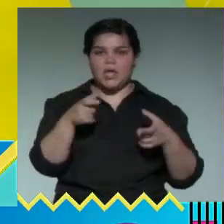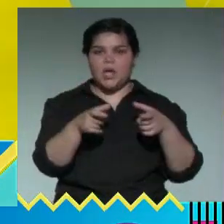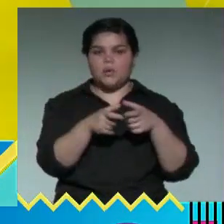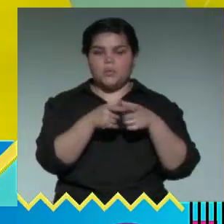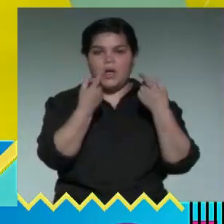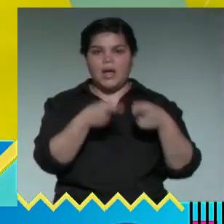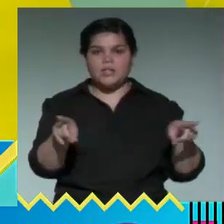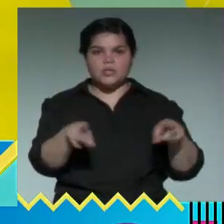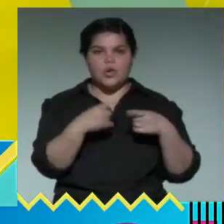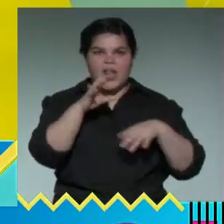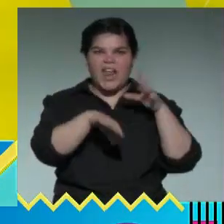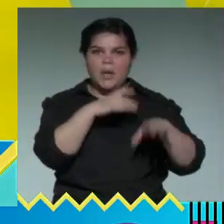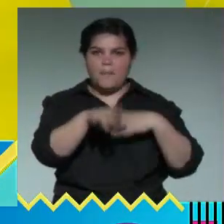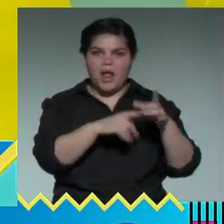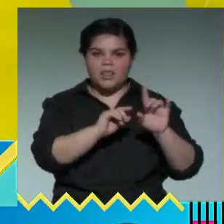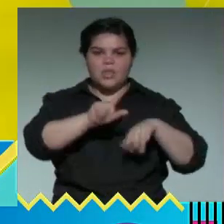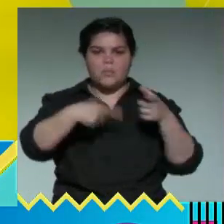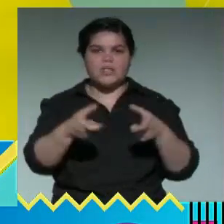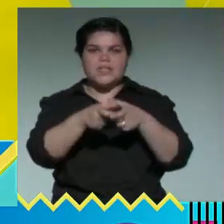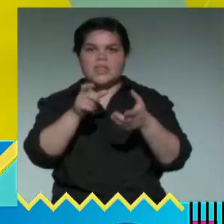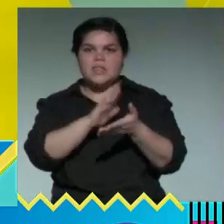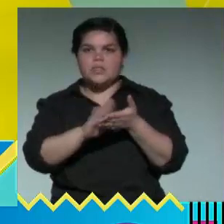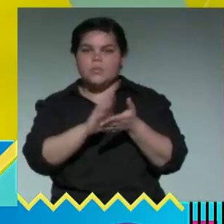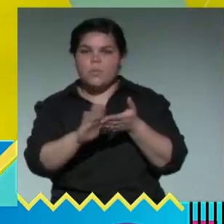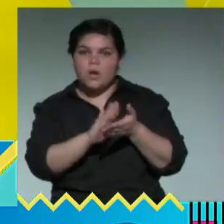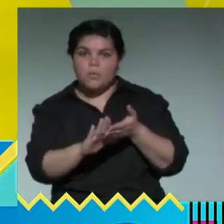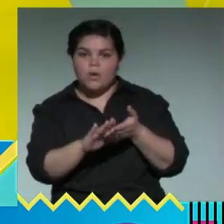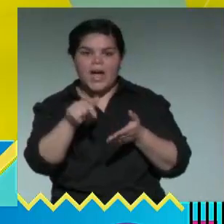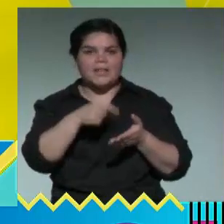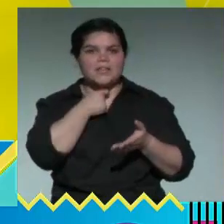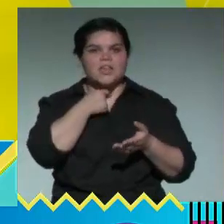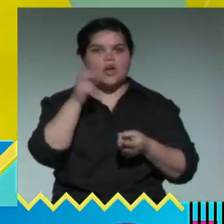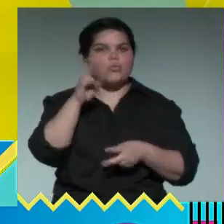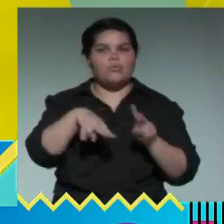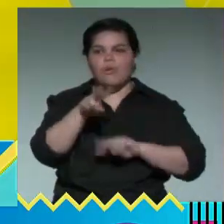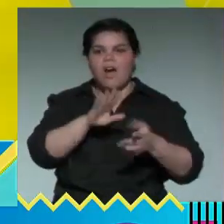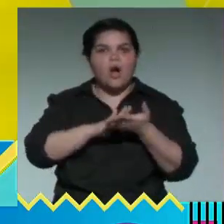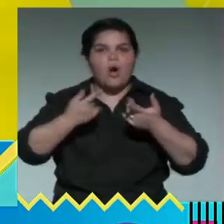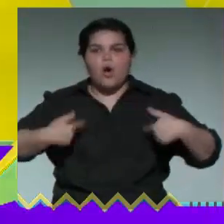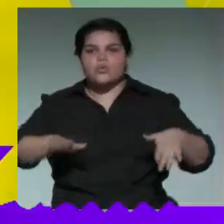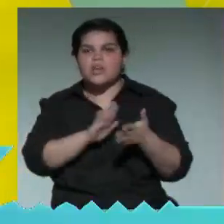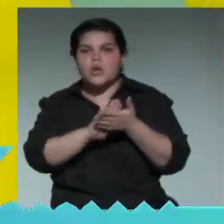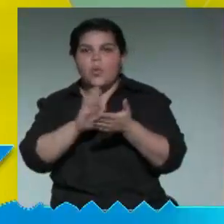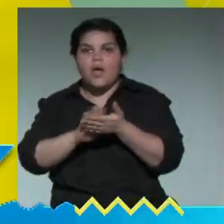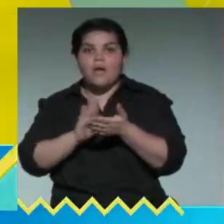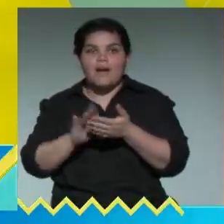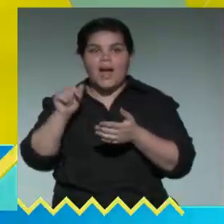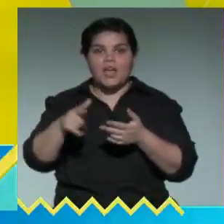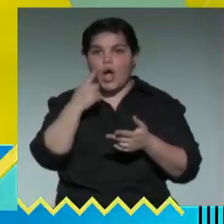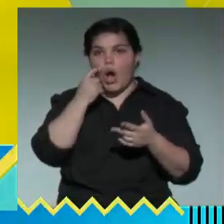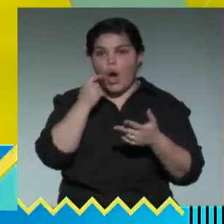Dynamo. Entonces medio que él quiso buscar otro tipo de trabajo y hacer otras cosas y encontró a Melero como en ese